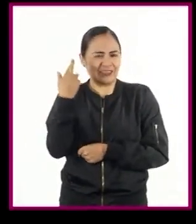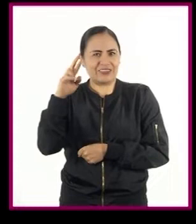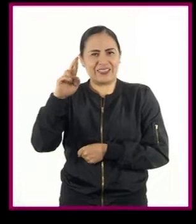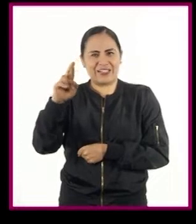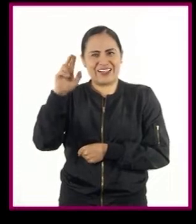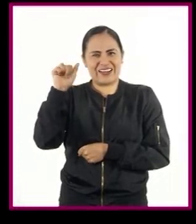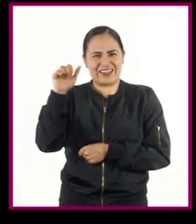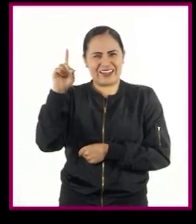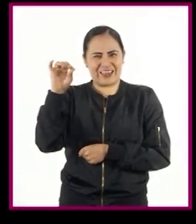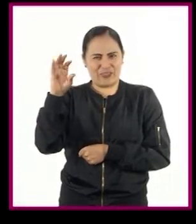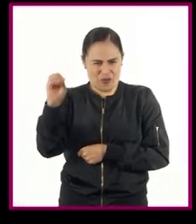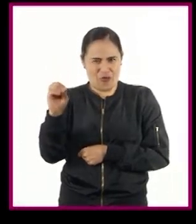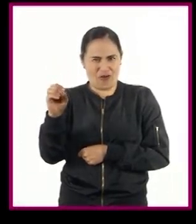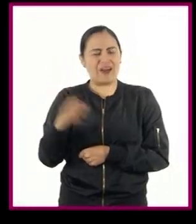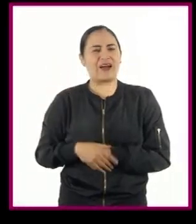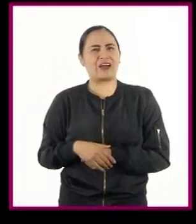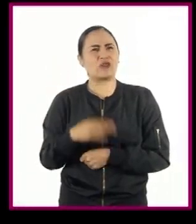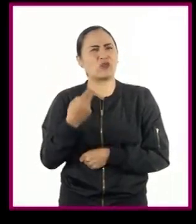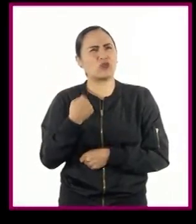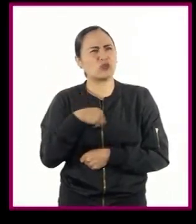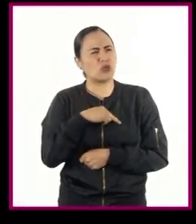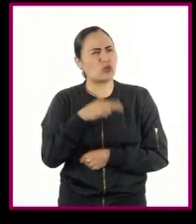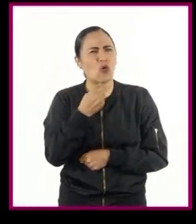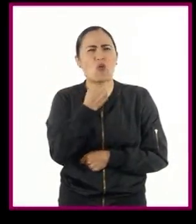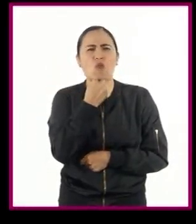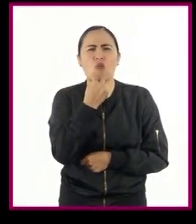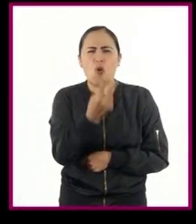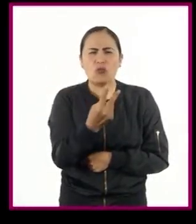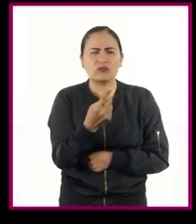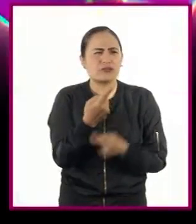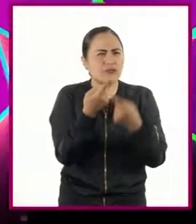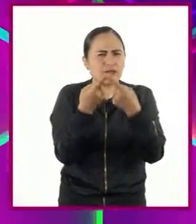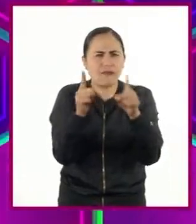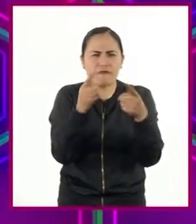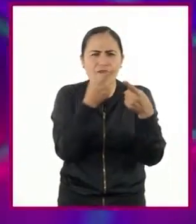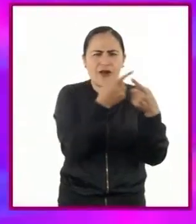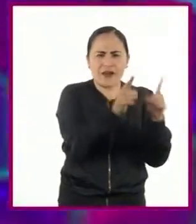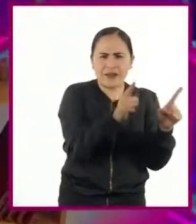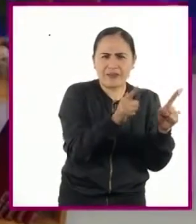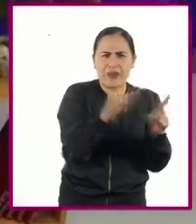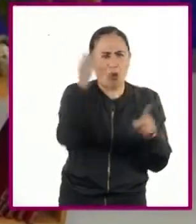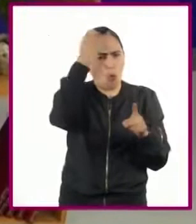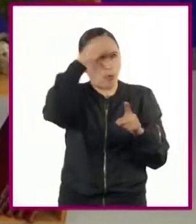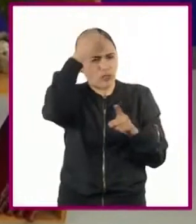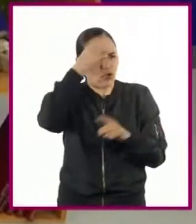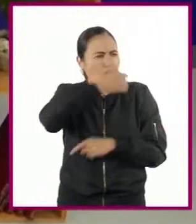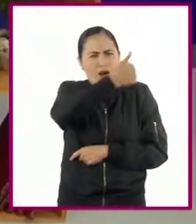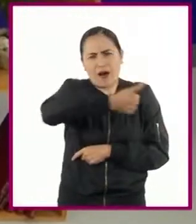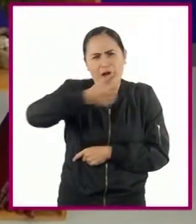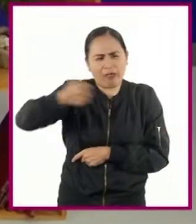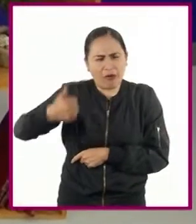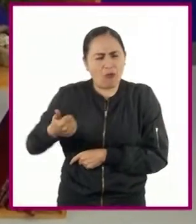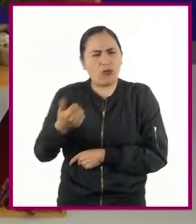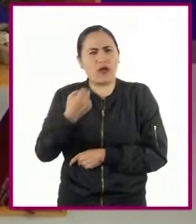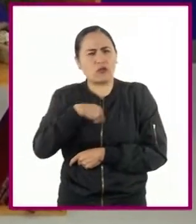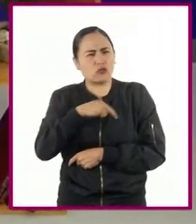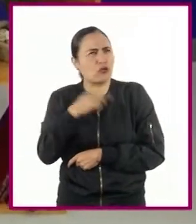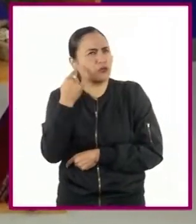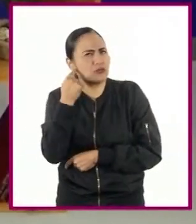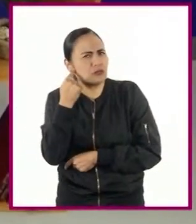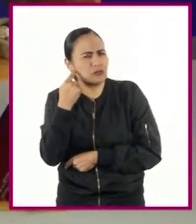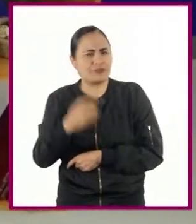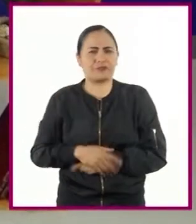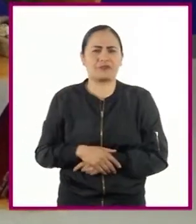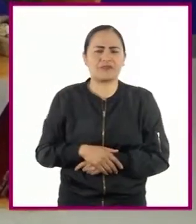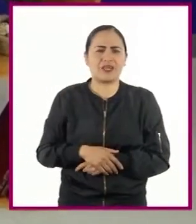escuchar voces muy disímbolas, opiniones muy diversas. Después de escuchar estos segmentos de un año de